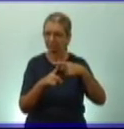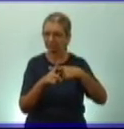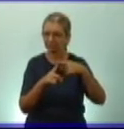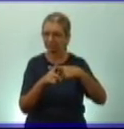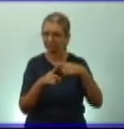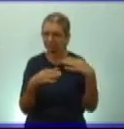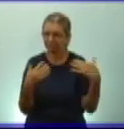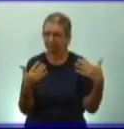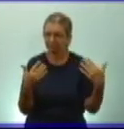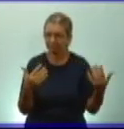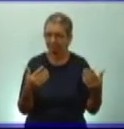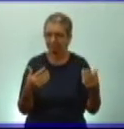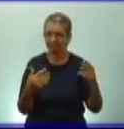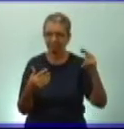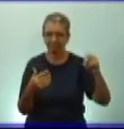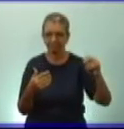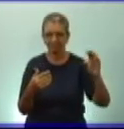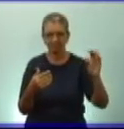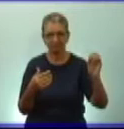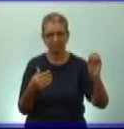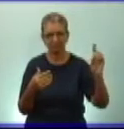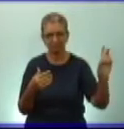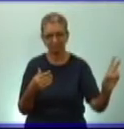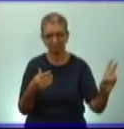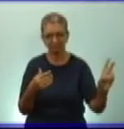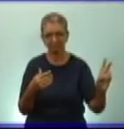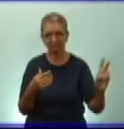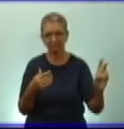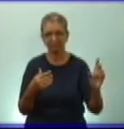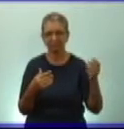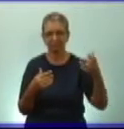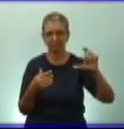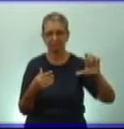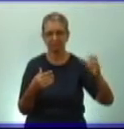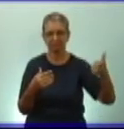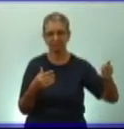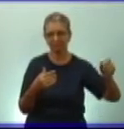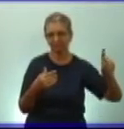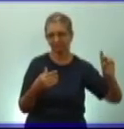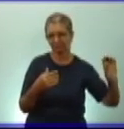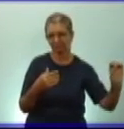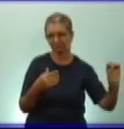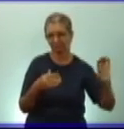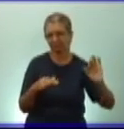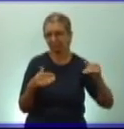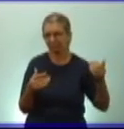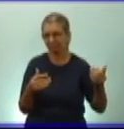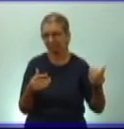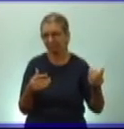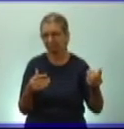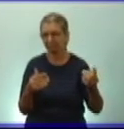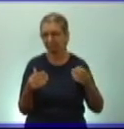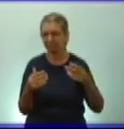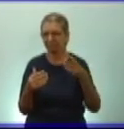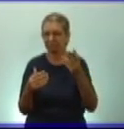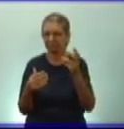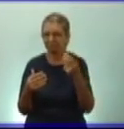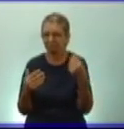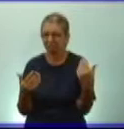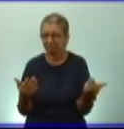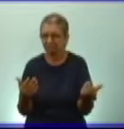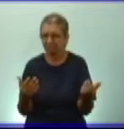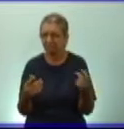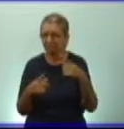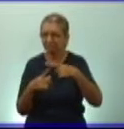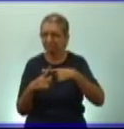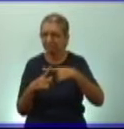en el caso del NO2 y del CaO. Observen sus valores. En el caso del NO2, que es el dióxido de